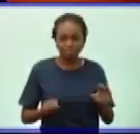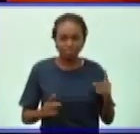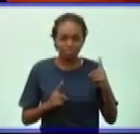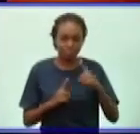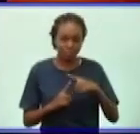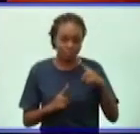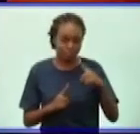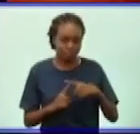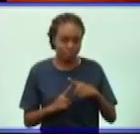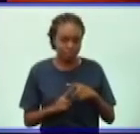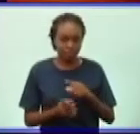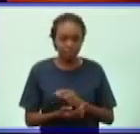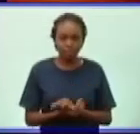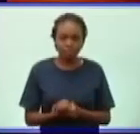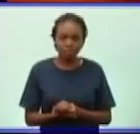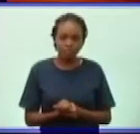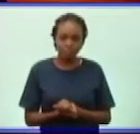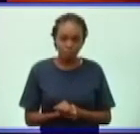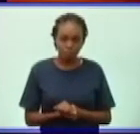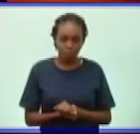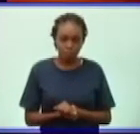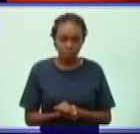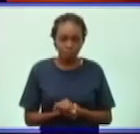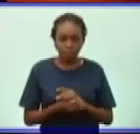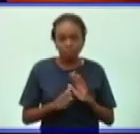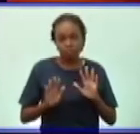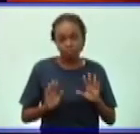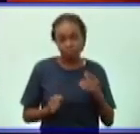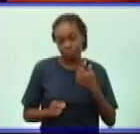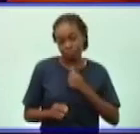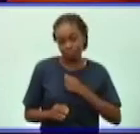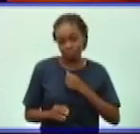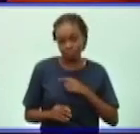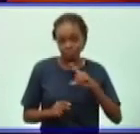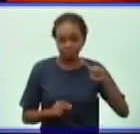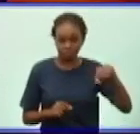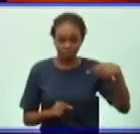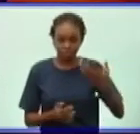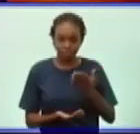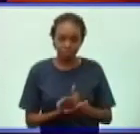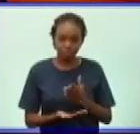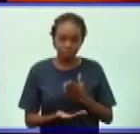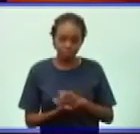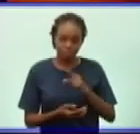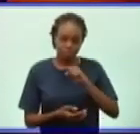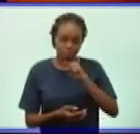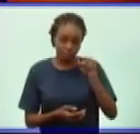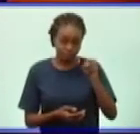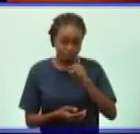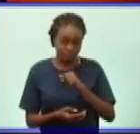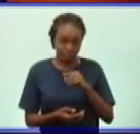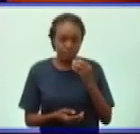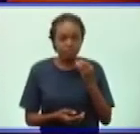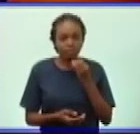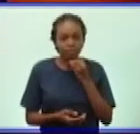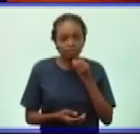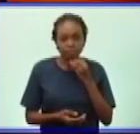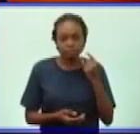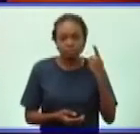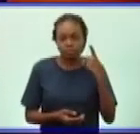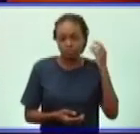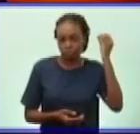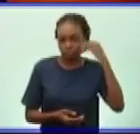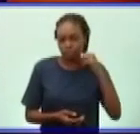hoy hemos orientado. Espero en el próximo encuentro que puedan ustedes estar